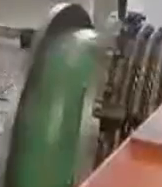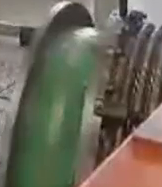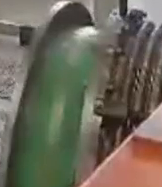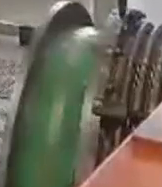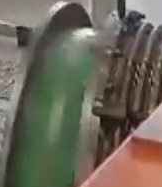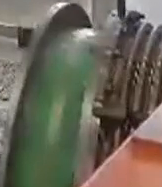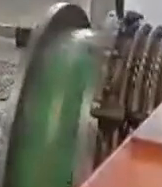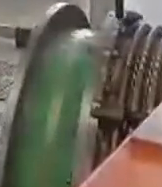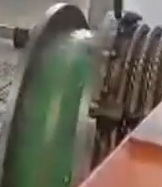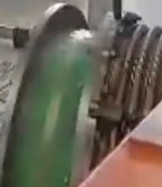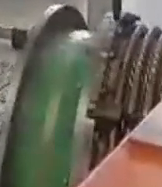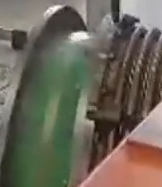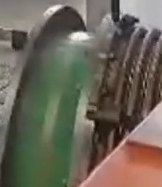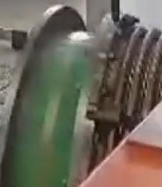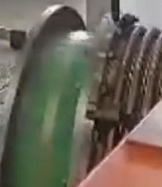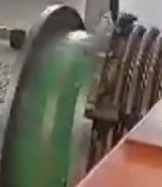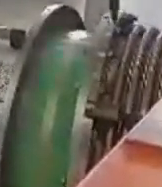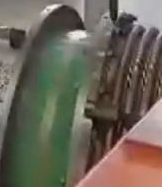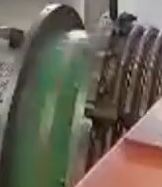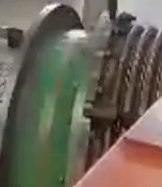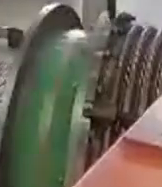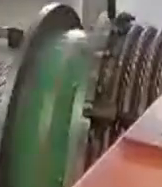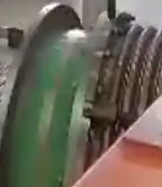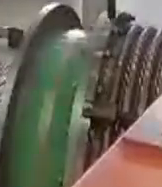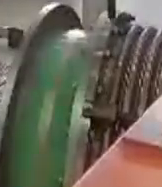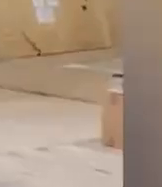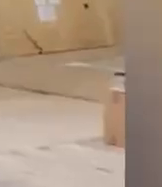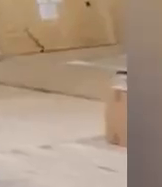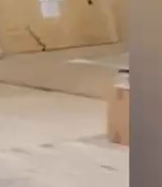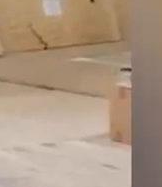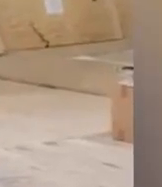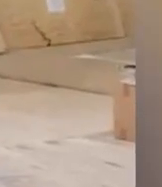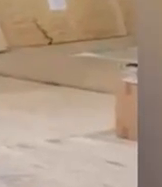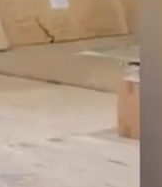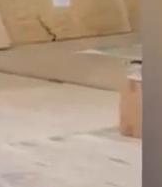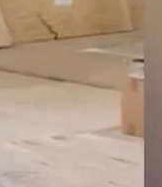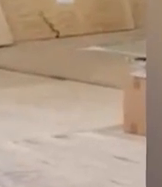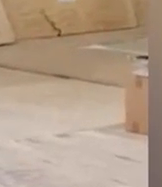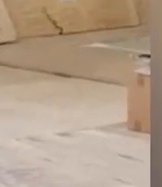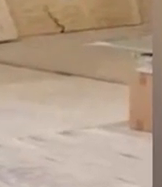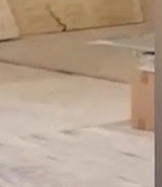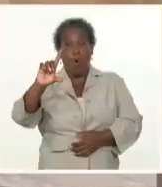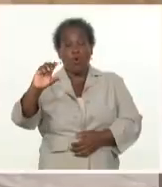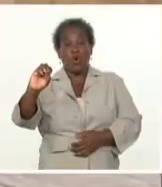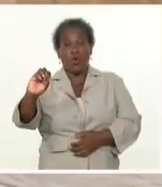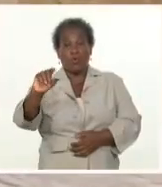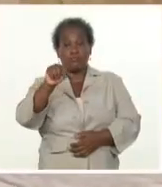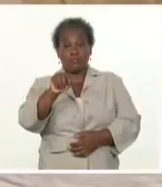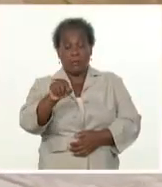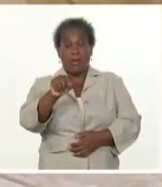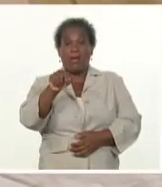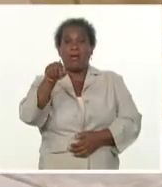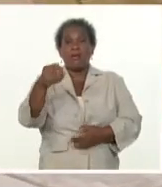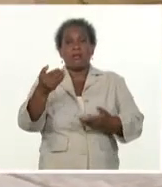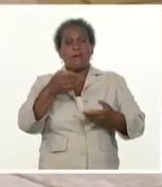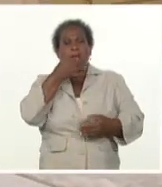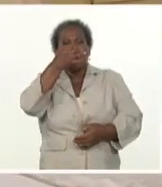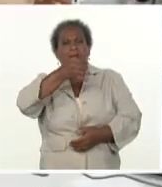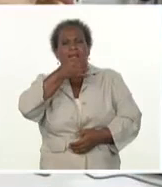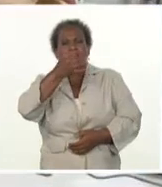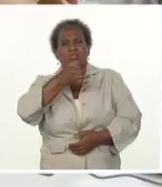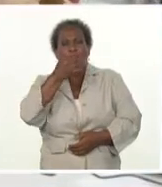más. De recorrido por el instituto, el embajador de Cuba en la Federación de Rusia, Julio Garmendía Peña, recibió pormenores de la